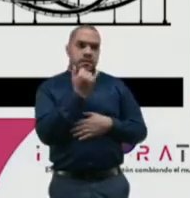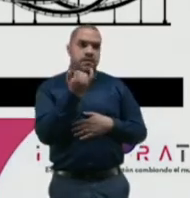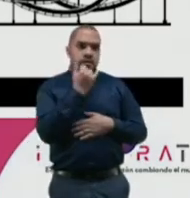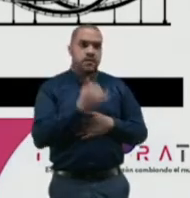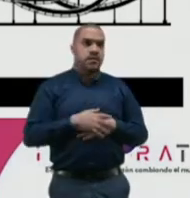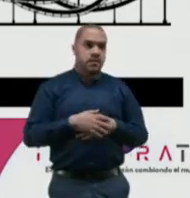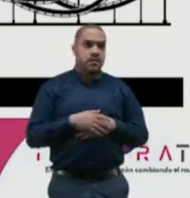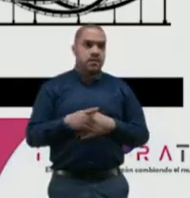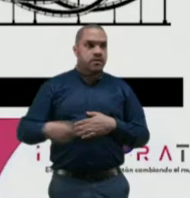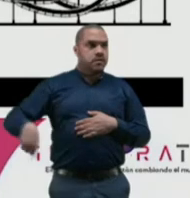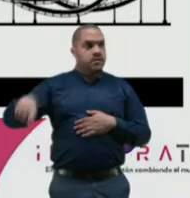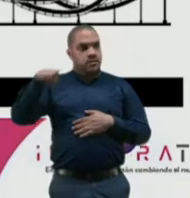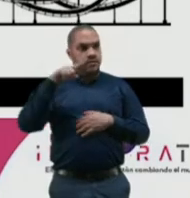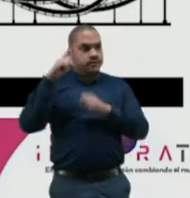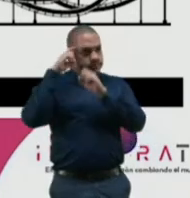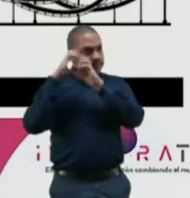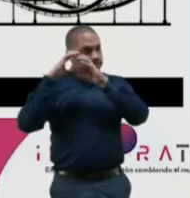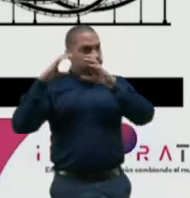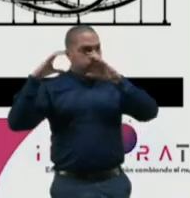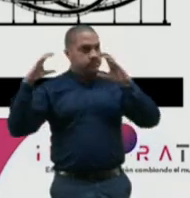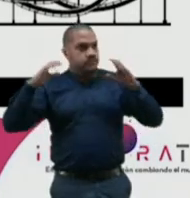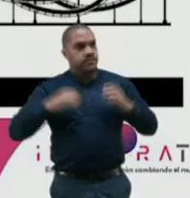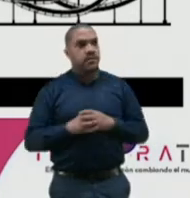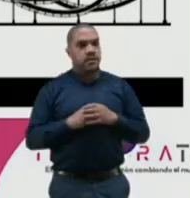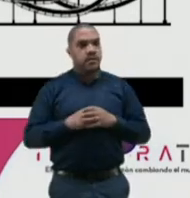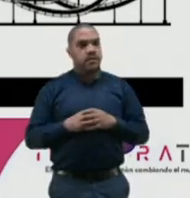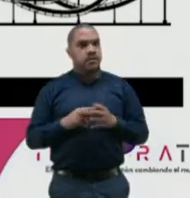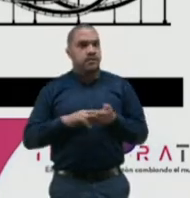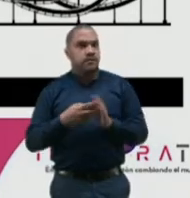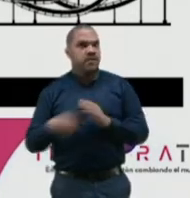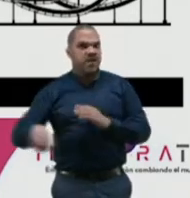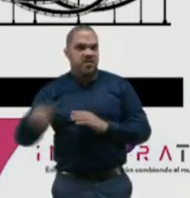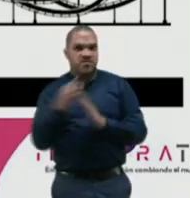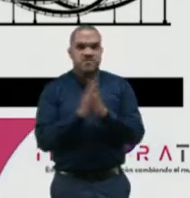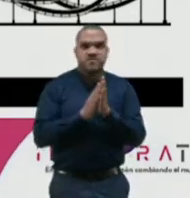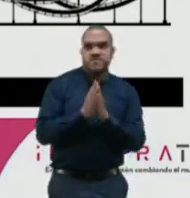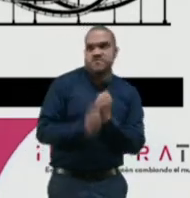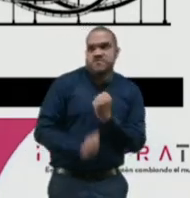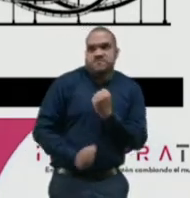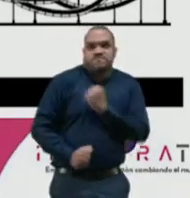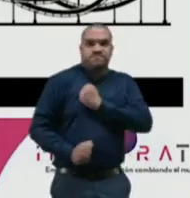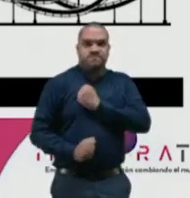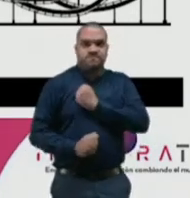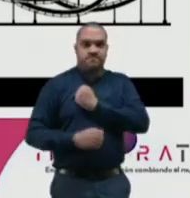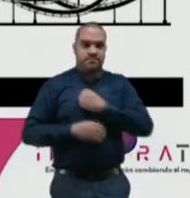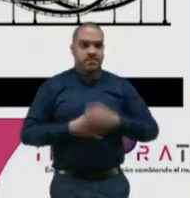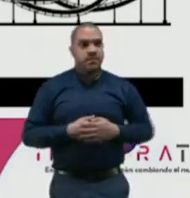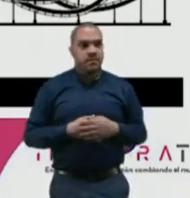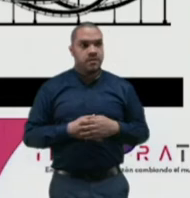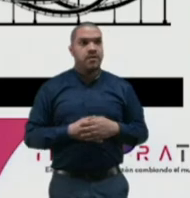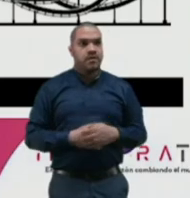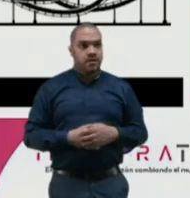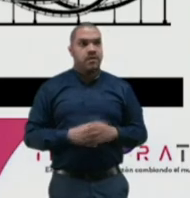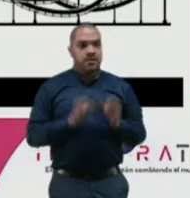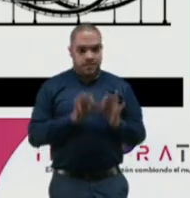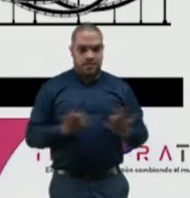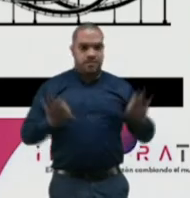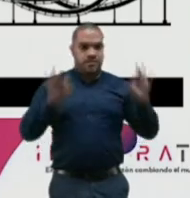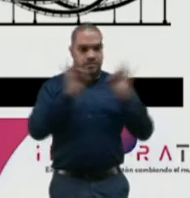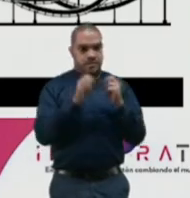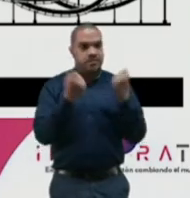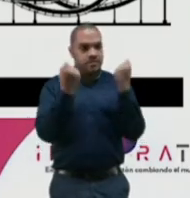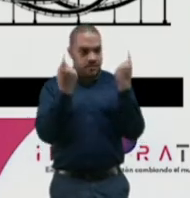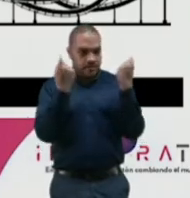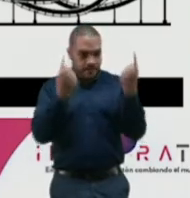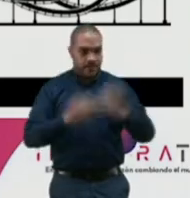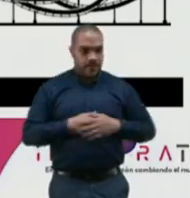el sueño y se empieza a cimentar la pasión hasta que, y esto es esencial entenderlo, hasta que la pasión